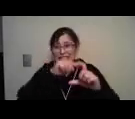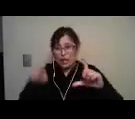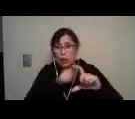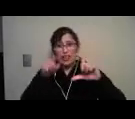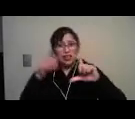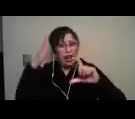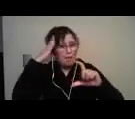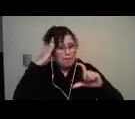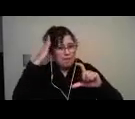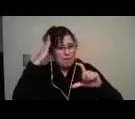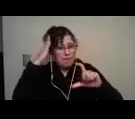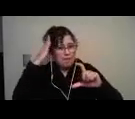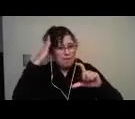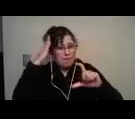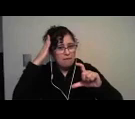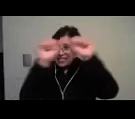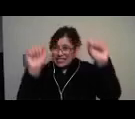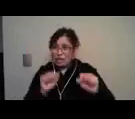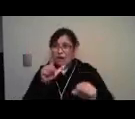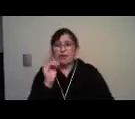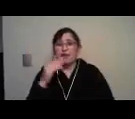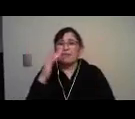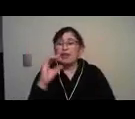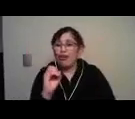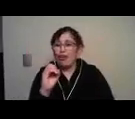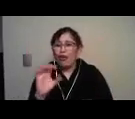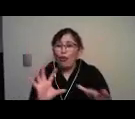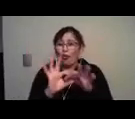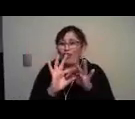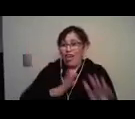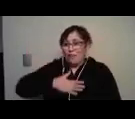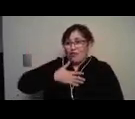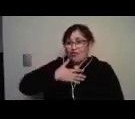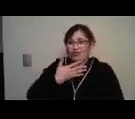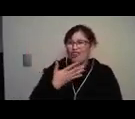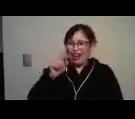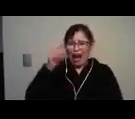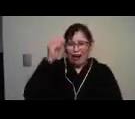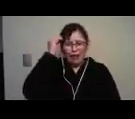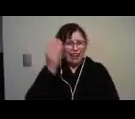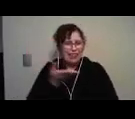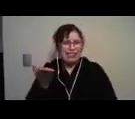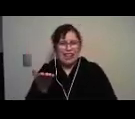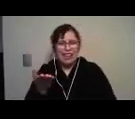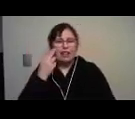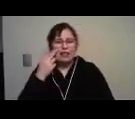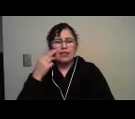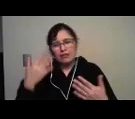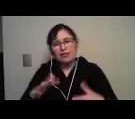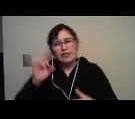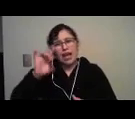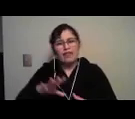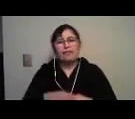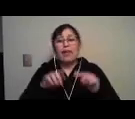el sistema límbico, que tiene relación con las emociones, ¿ya? Como ustedes recordarán, ¿ya? También tiene